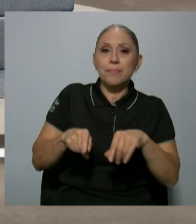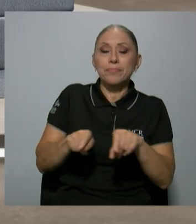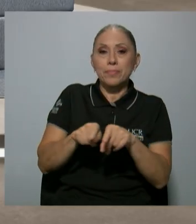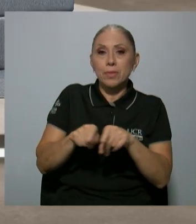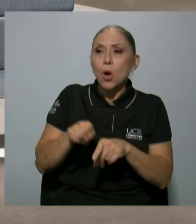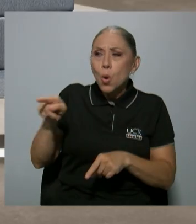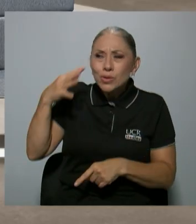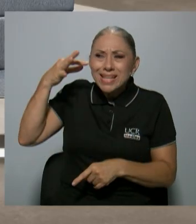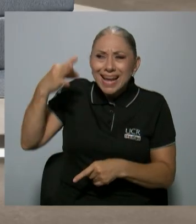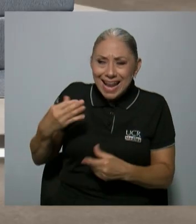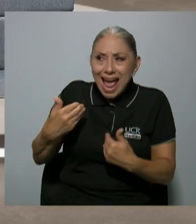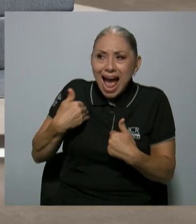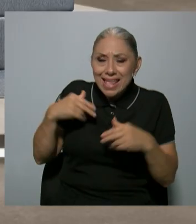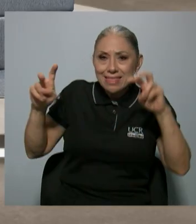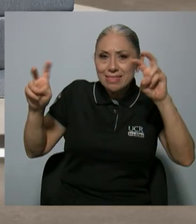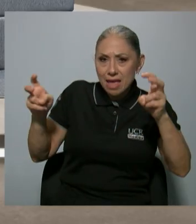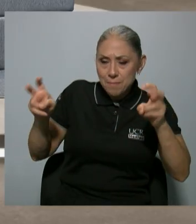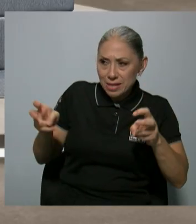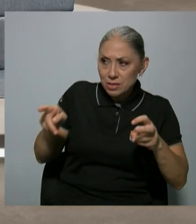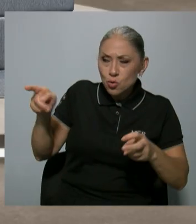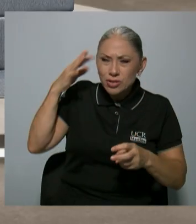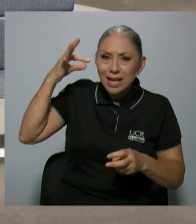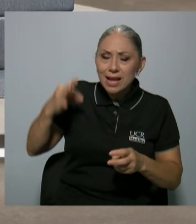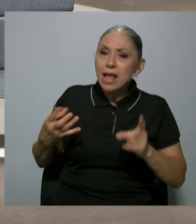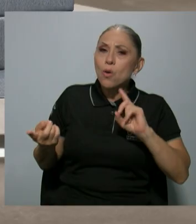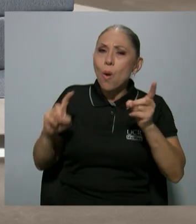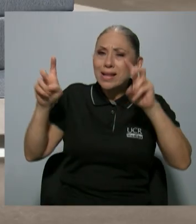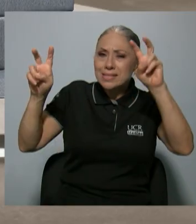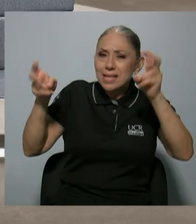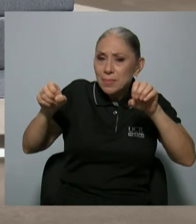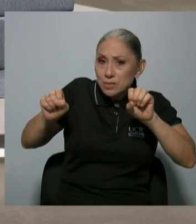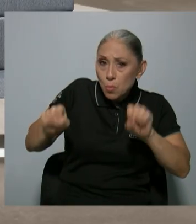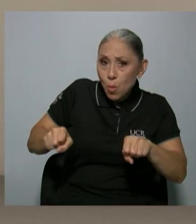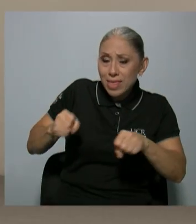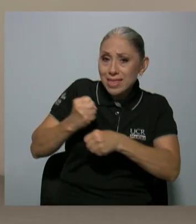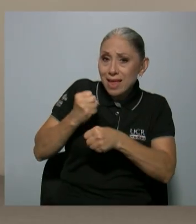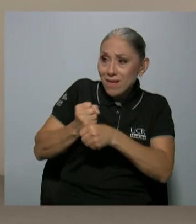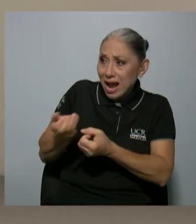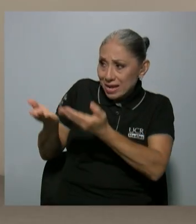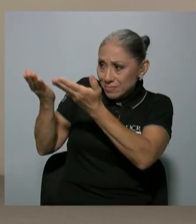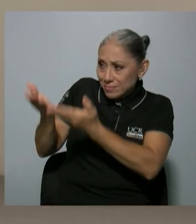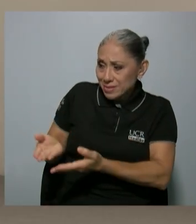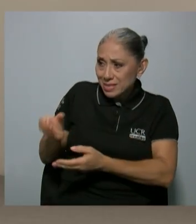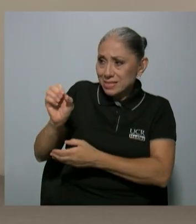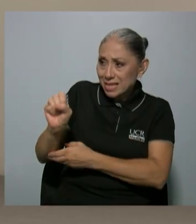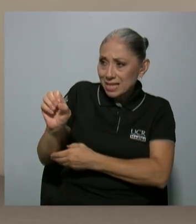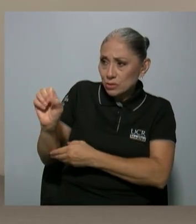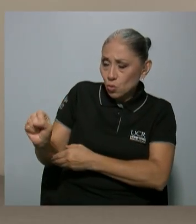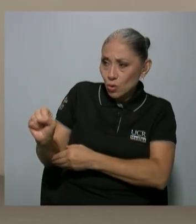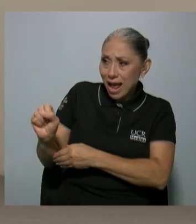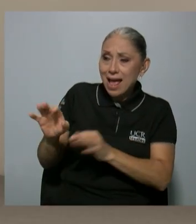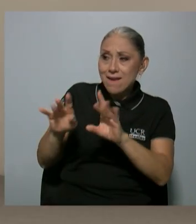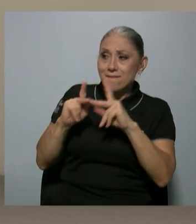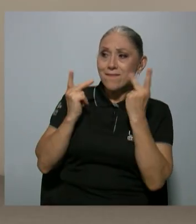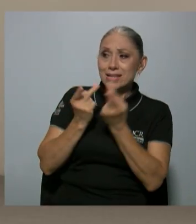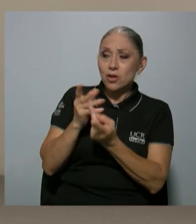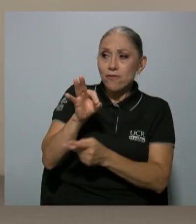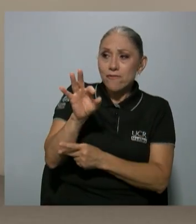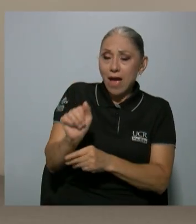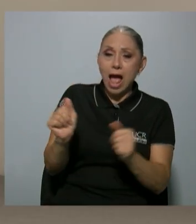existen temas? ¿Cuáles temas cree usted que puede trabajar Sigrid Segura y la fracción del FA con el